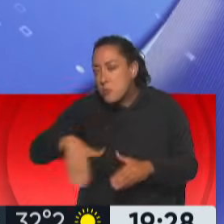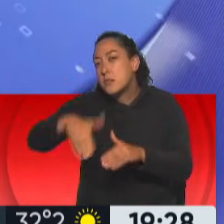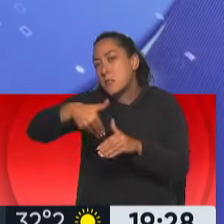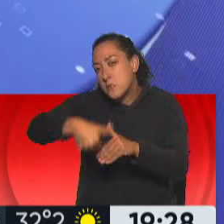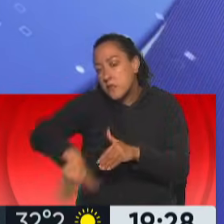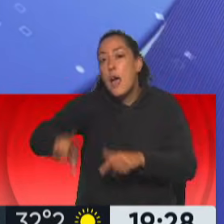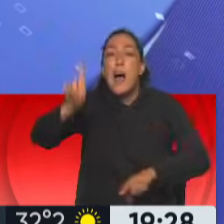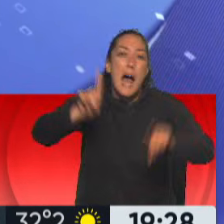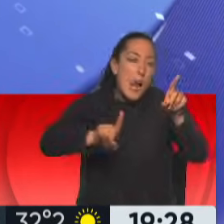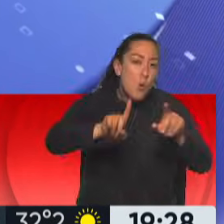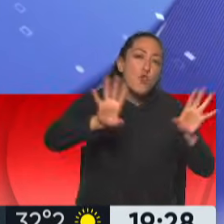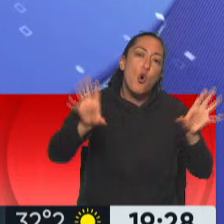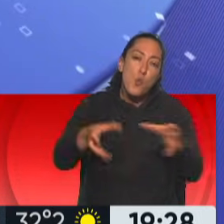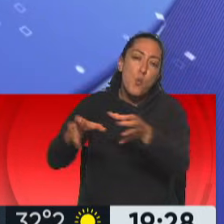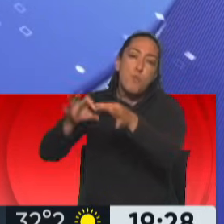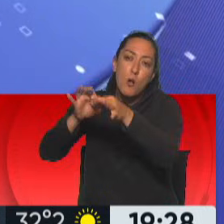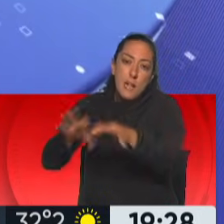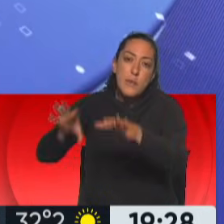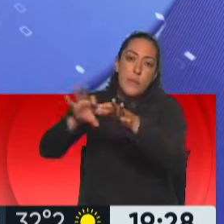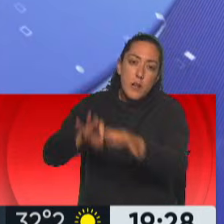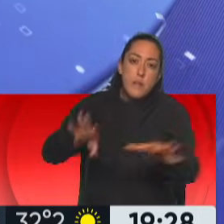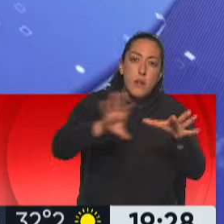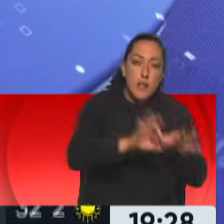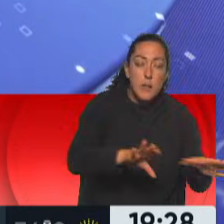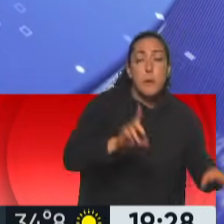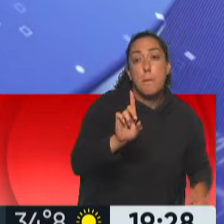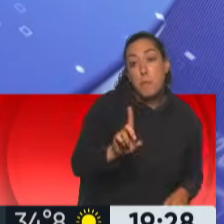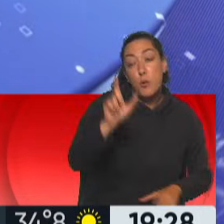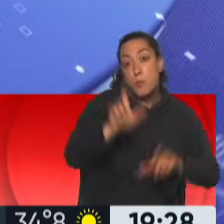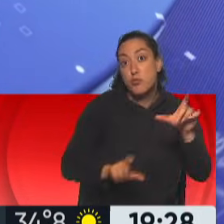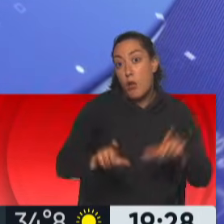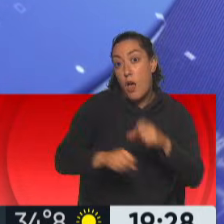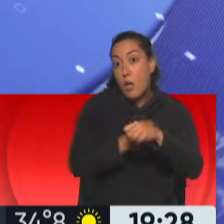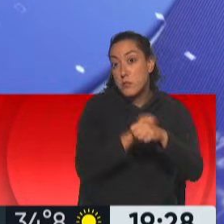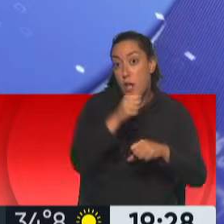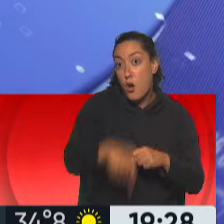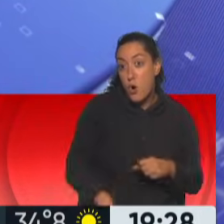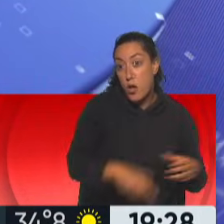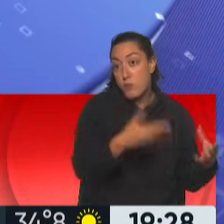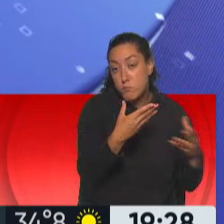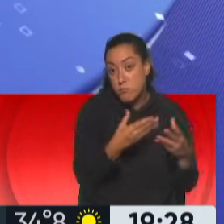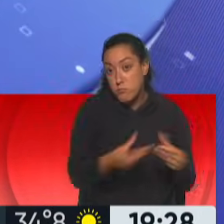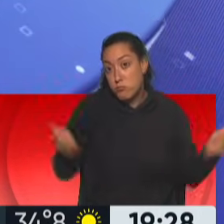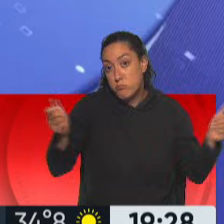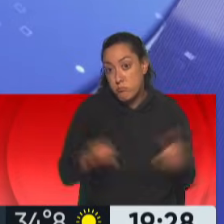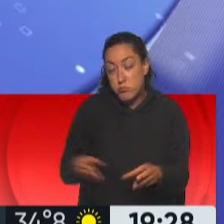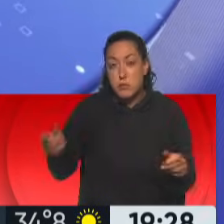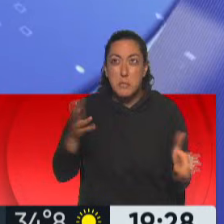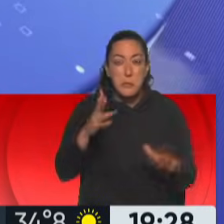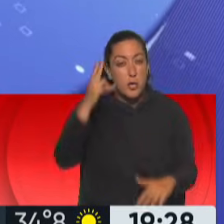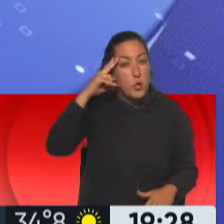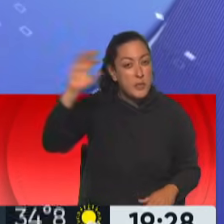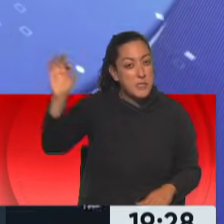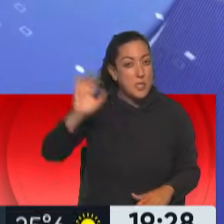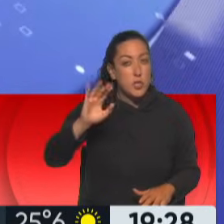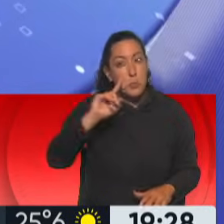liberado en distintas tandas aparte de ellos, pero cientos continúan todavía Se habla de 900 aproximadamente. Sí, cercanos